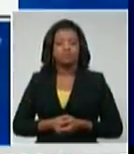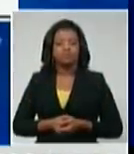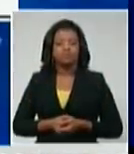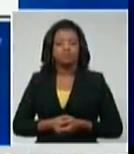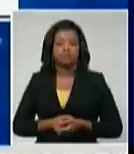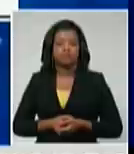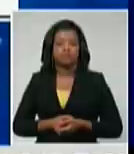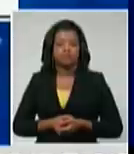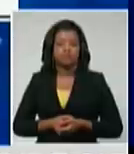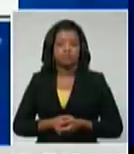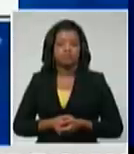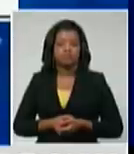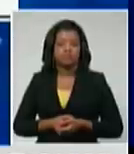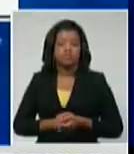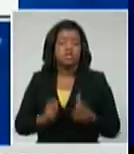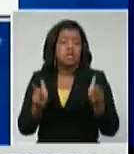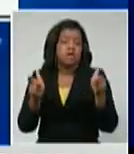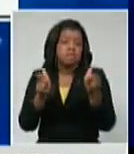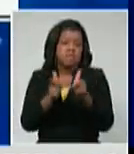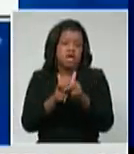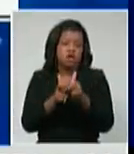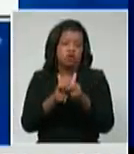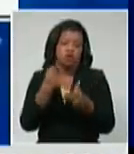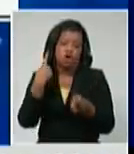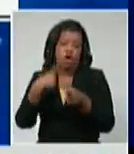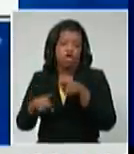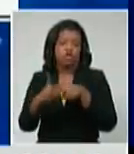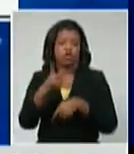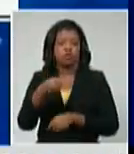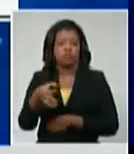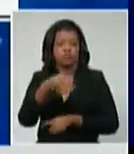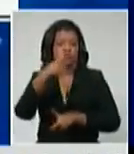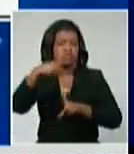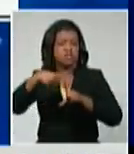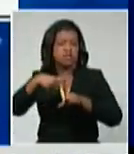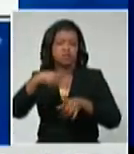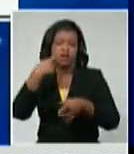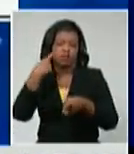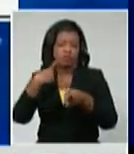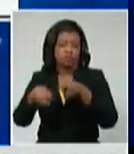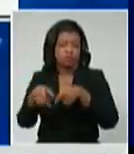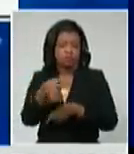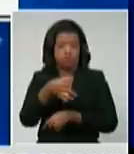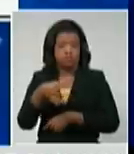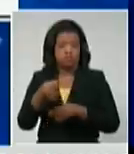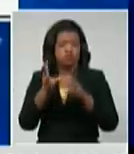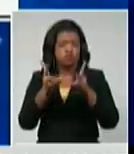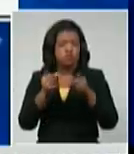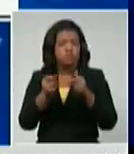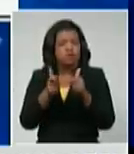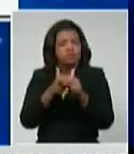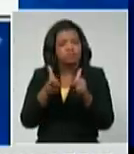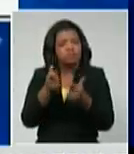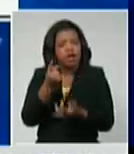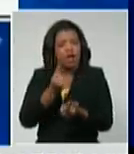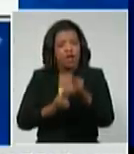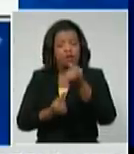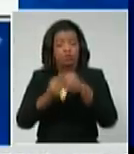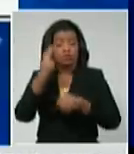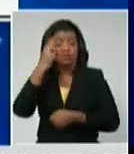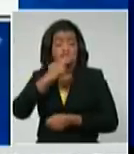menor cantidad en Trinidad, que han salido un número de casos. Ciego de